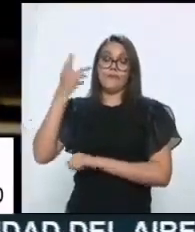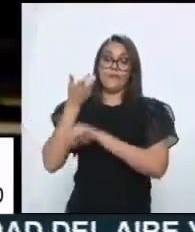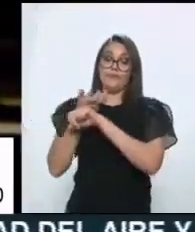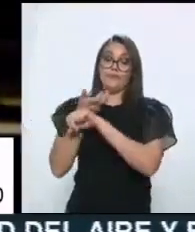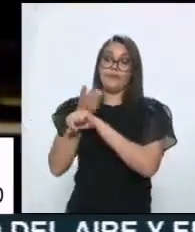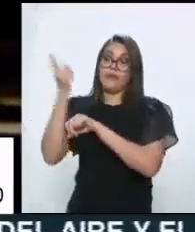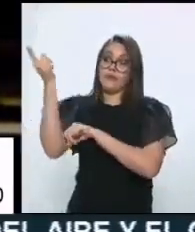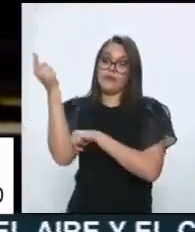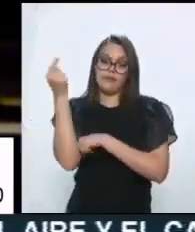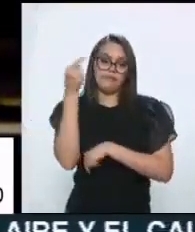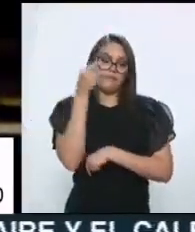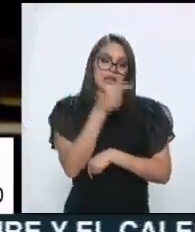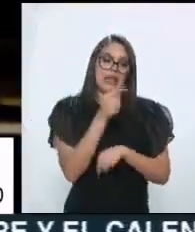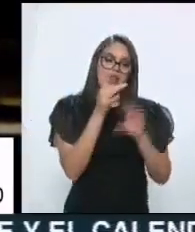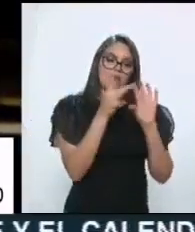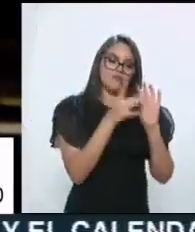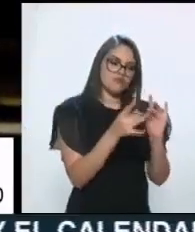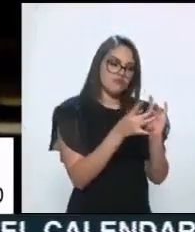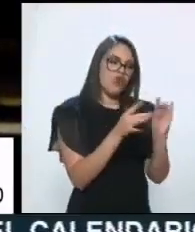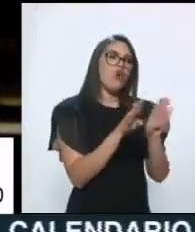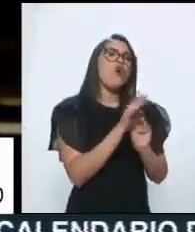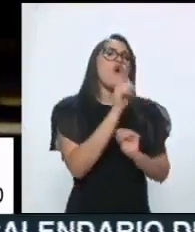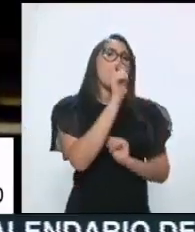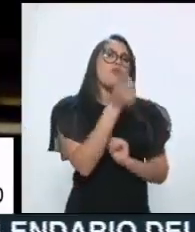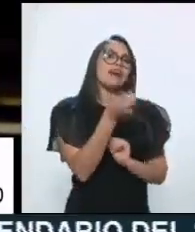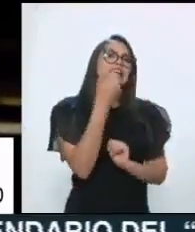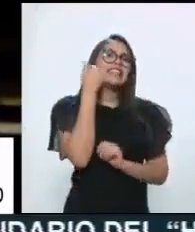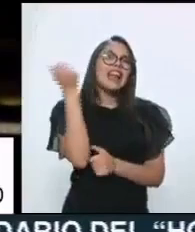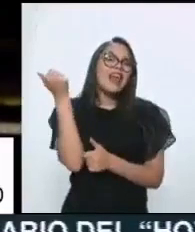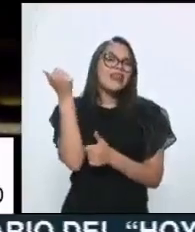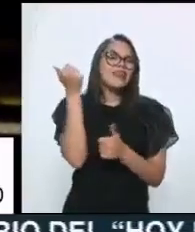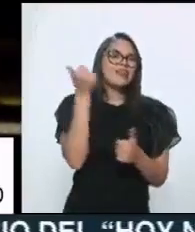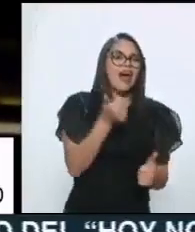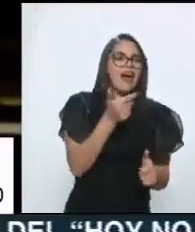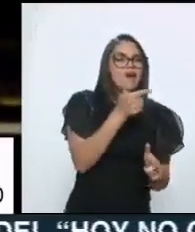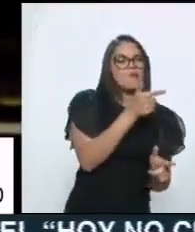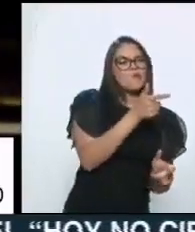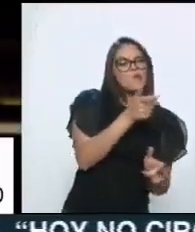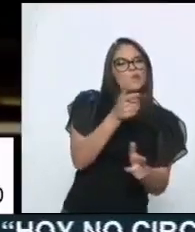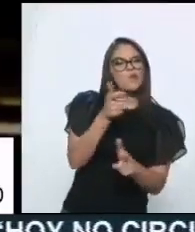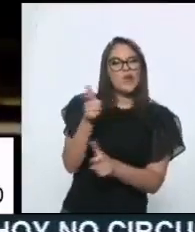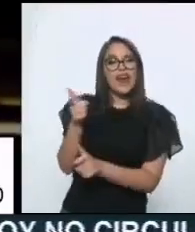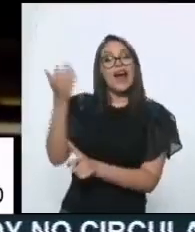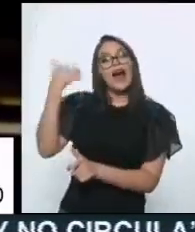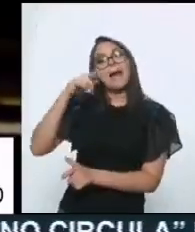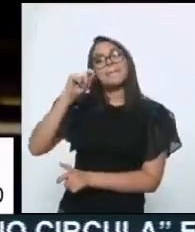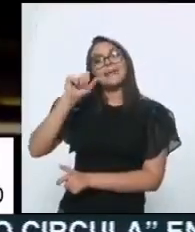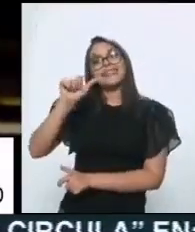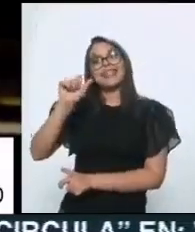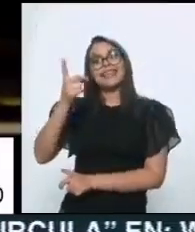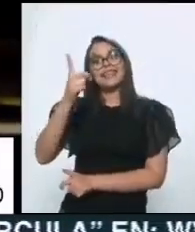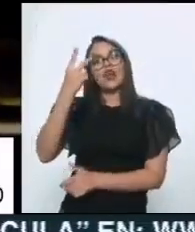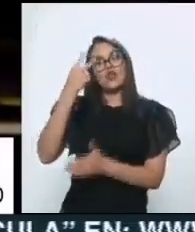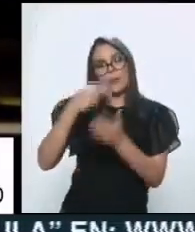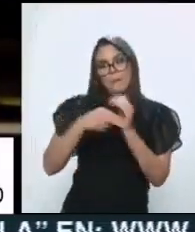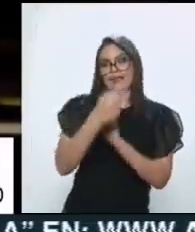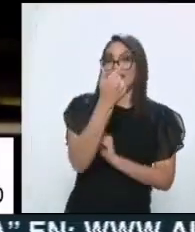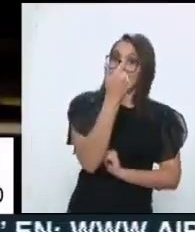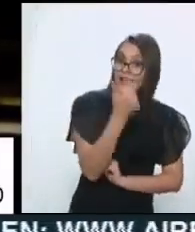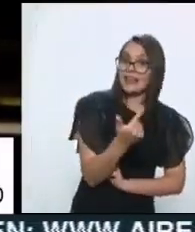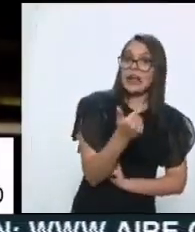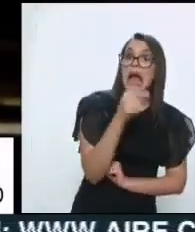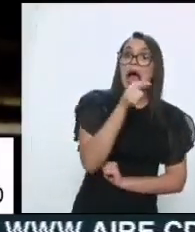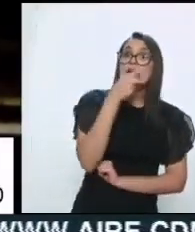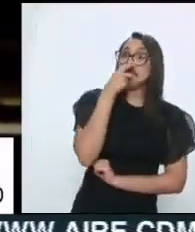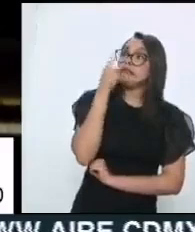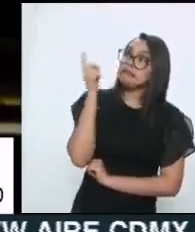describe a otro un operativo fallido de trasiego de armas que tuvo lugar el 26 de septiembre de 2007. Y lo que le dice